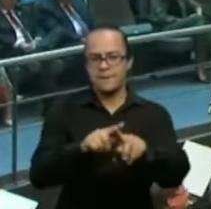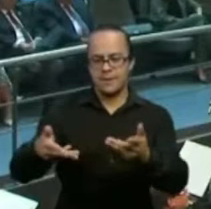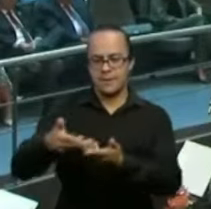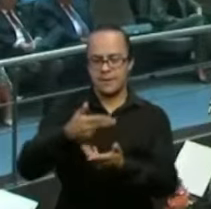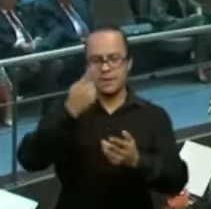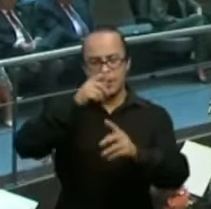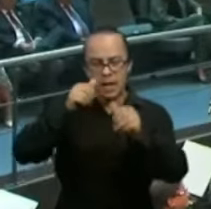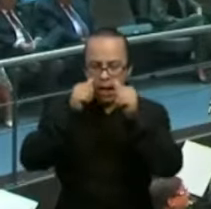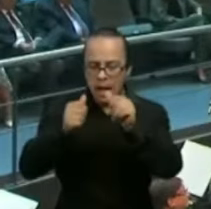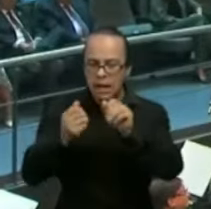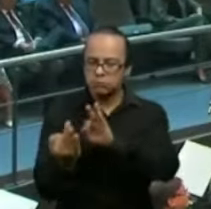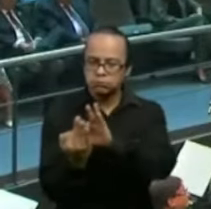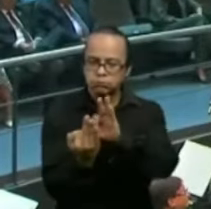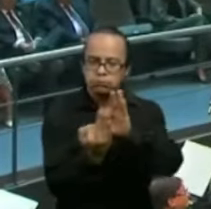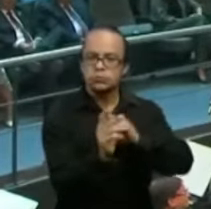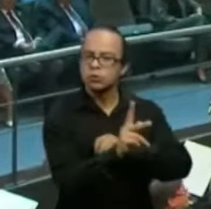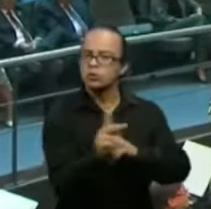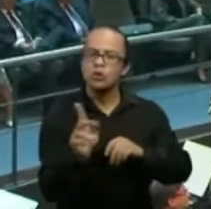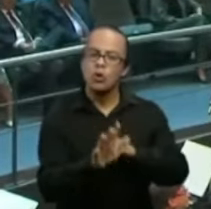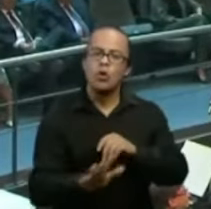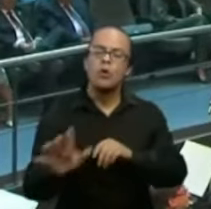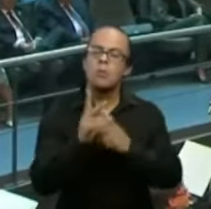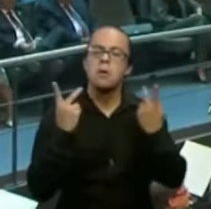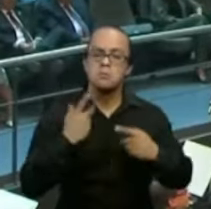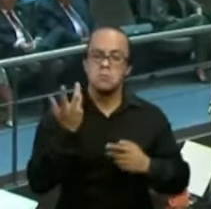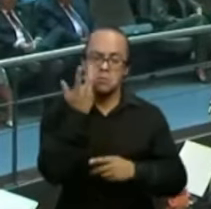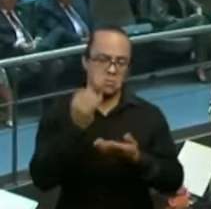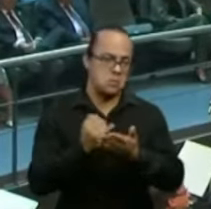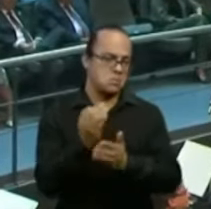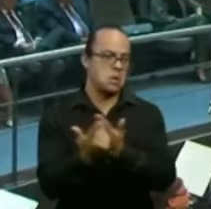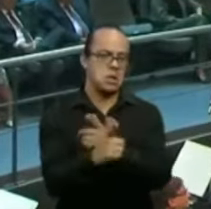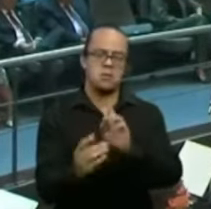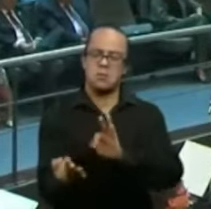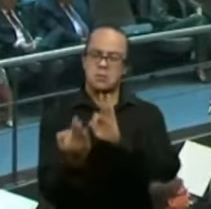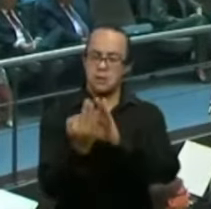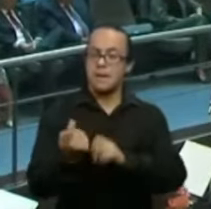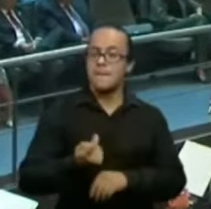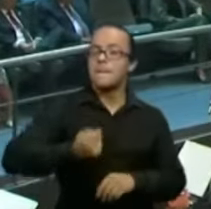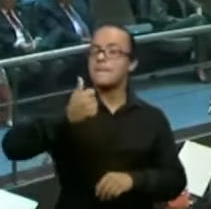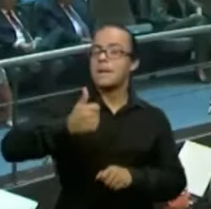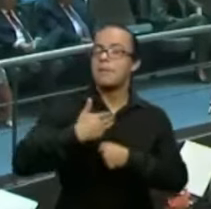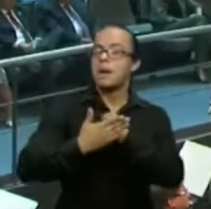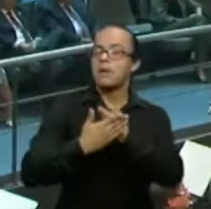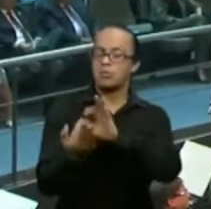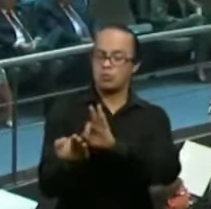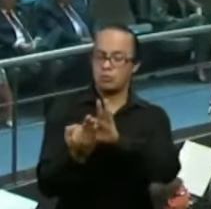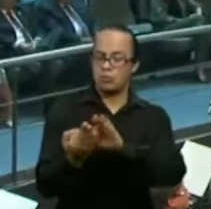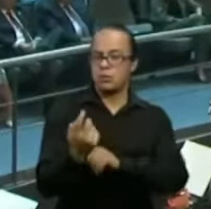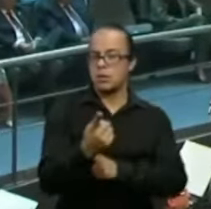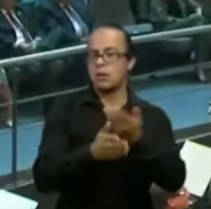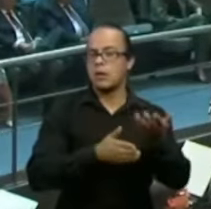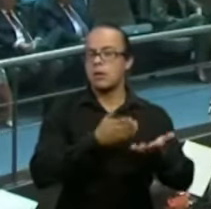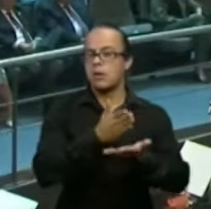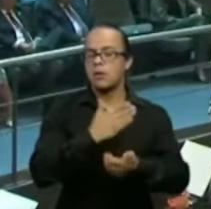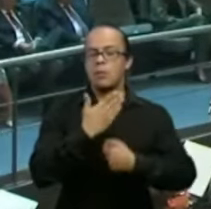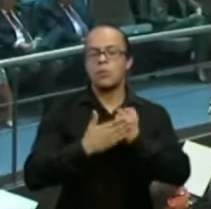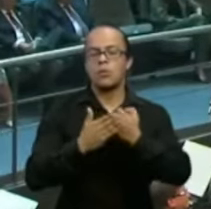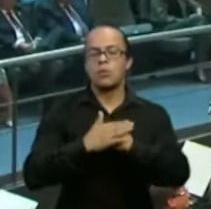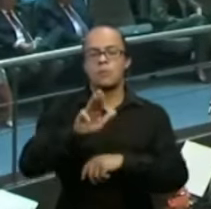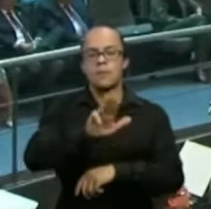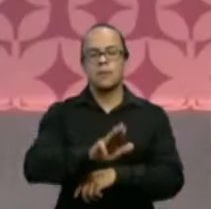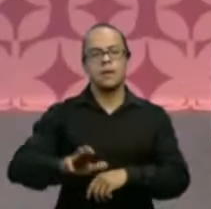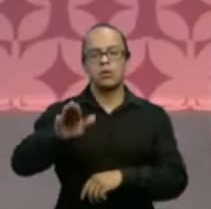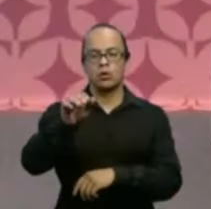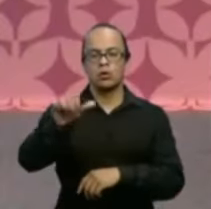atender personalmente a la ciudadanía. La primera audiencia ciudadana se llevará a cabo el próximo